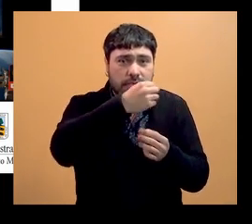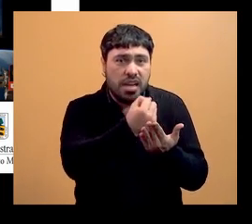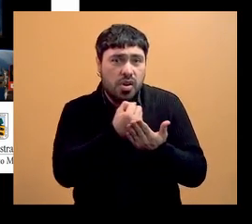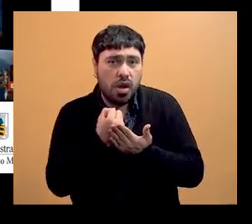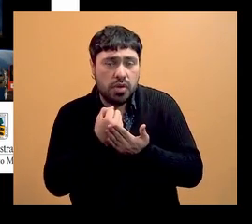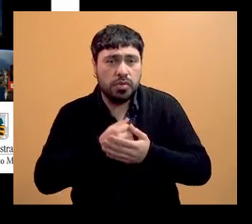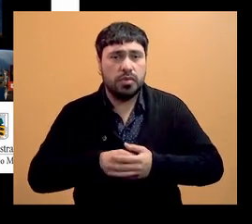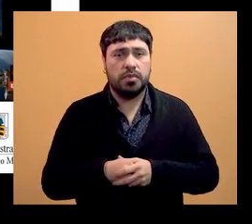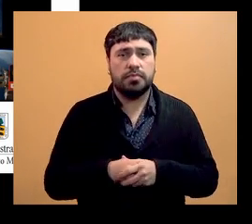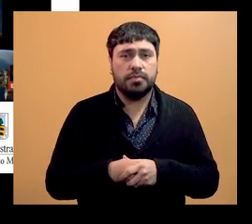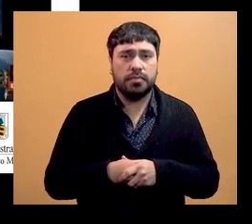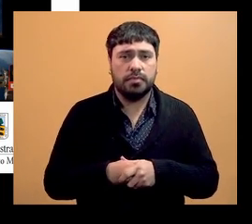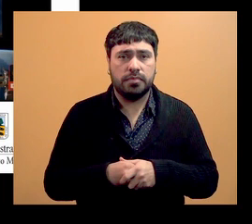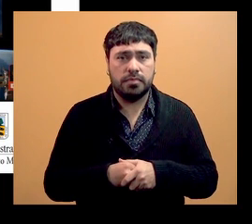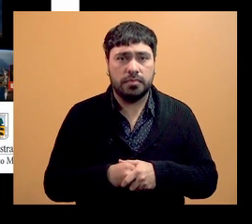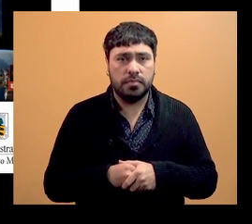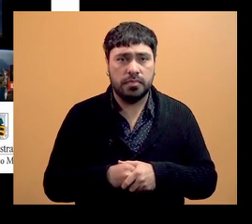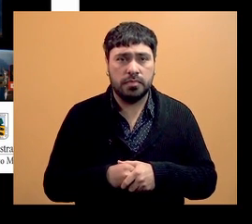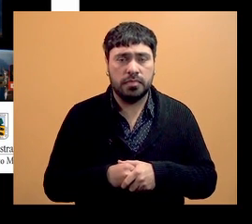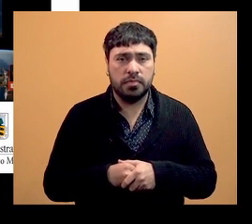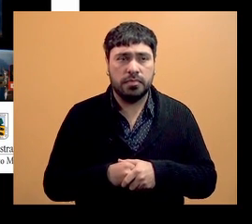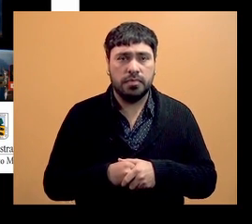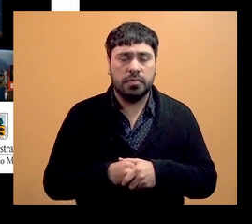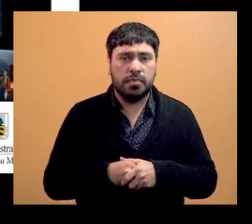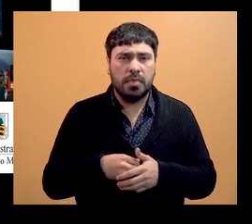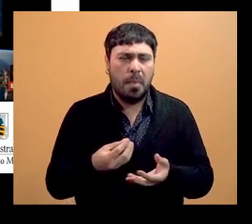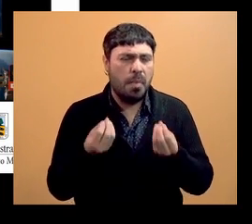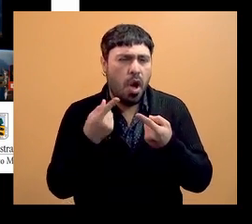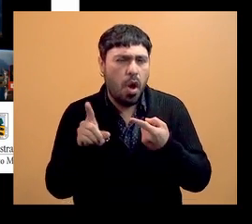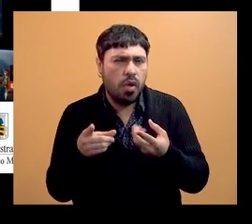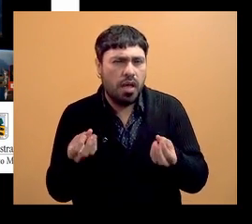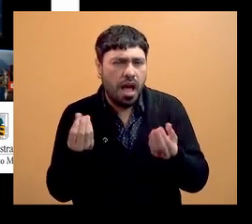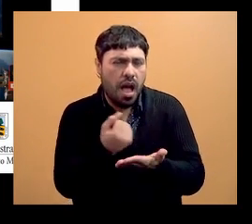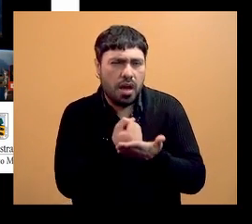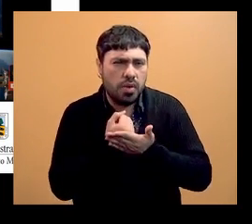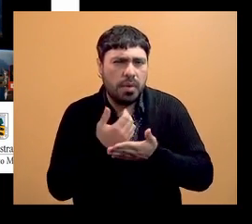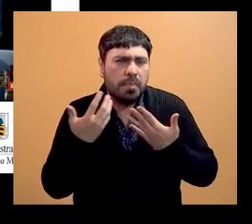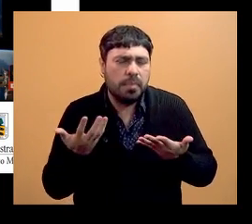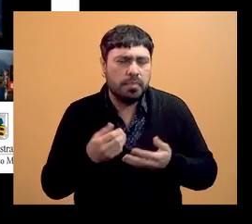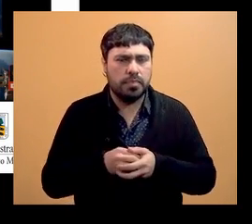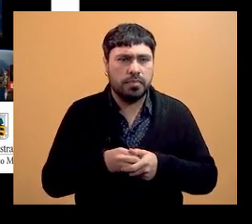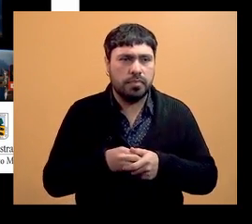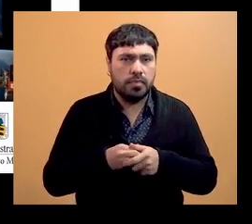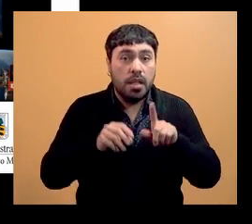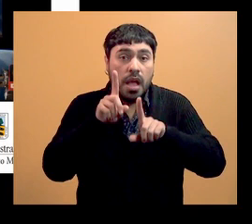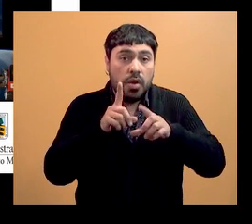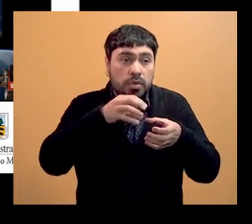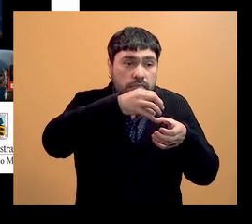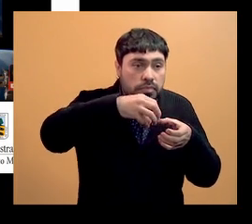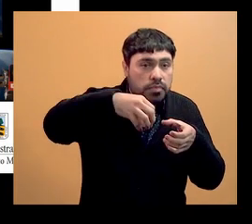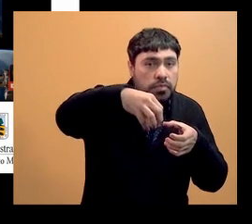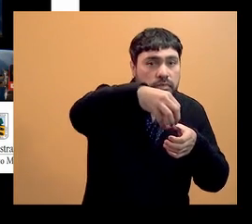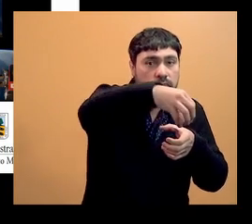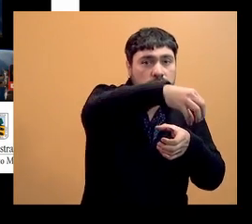de un cuerpo. Tenemos de baja, media y alta órbita, dando vueltas básicamente alrededor de algún cuerpo celeste. Muchas